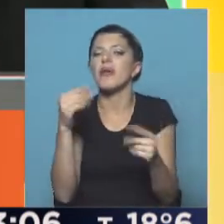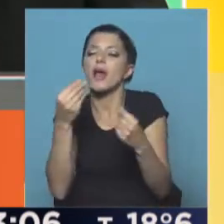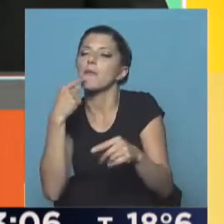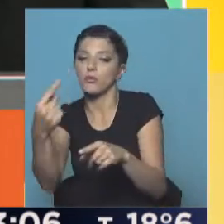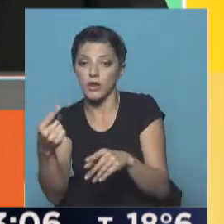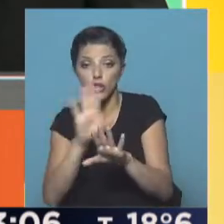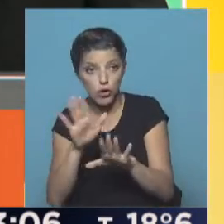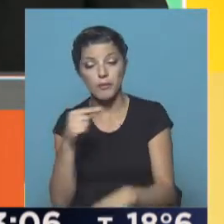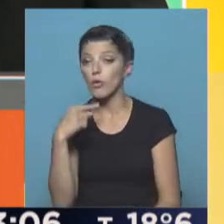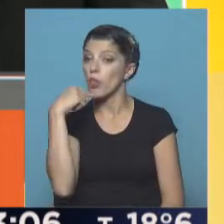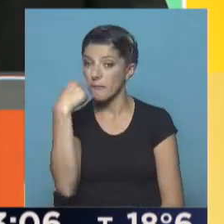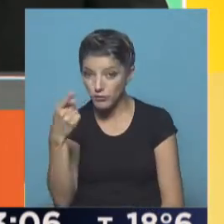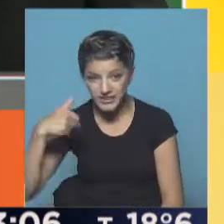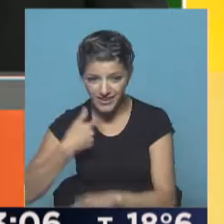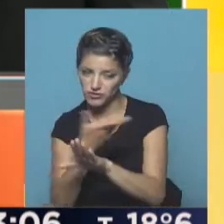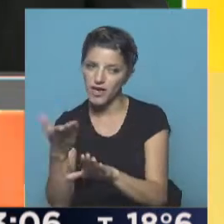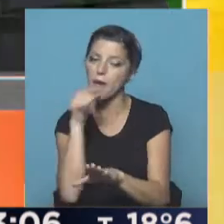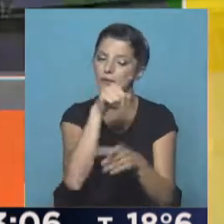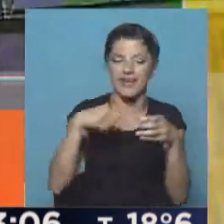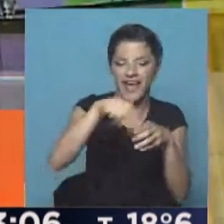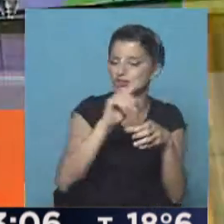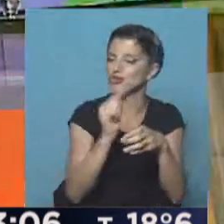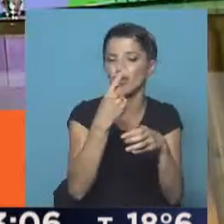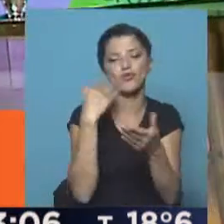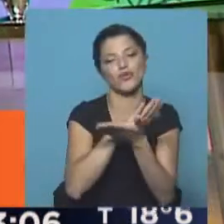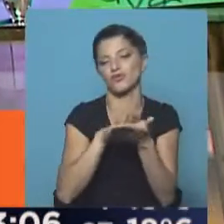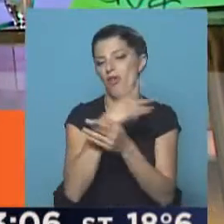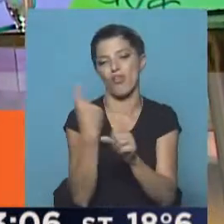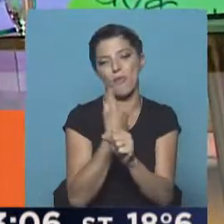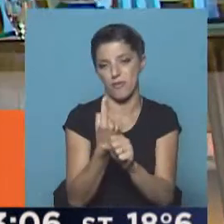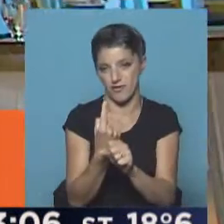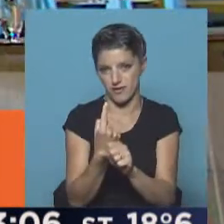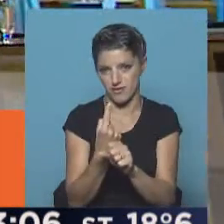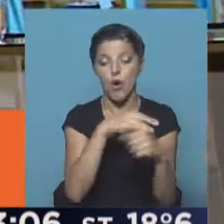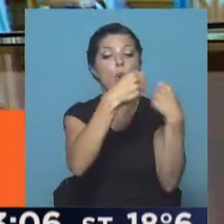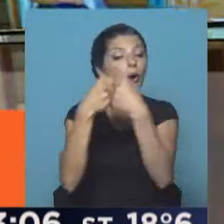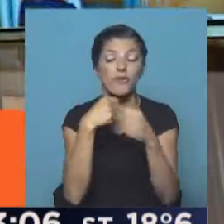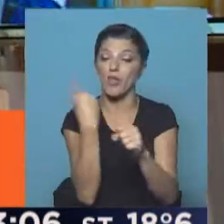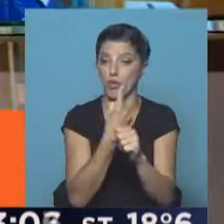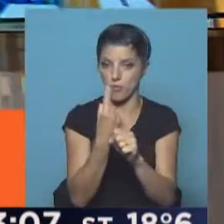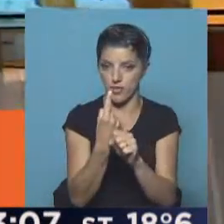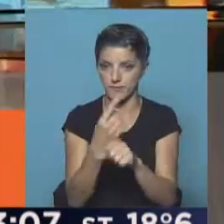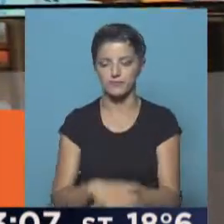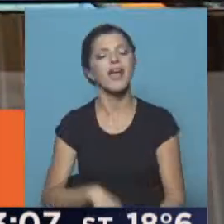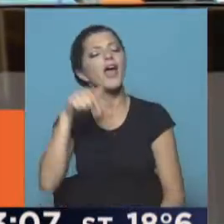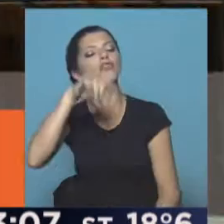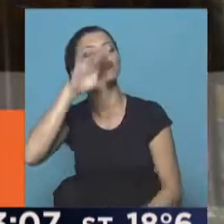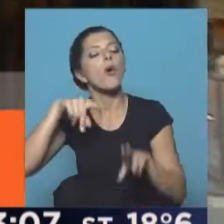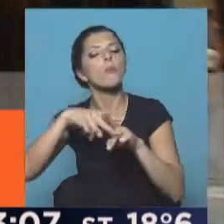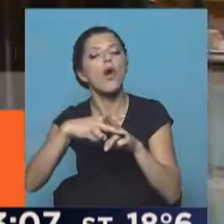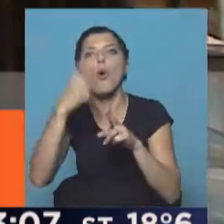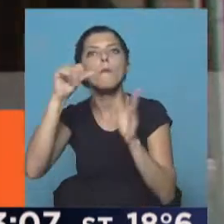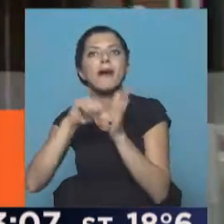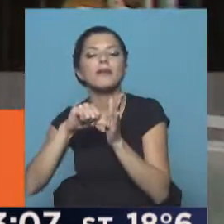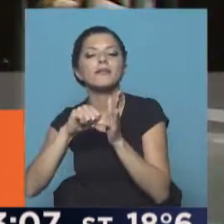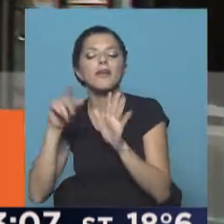la someten a un plebiscito es porque ellos no pudieron. Esto ya no tiene que ver estrictamente con la herramienta, sino con un país en donde se está está esperando un plebiscito que no